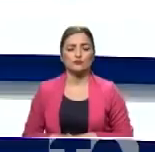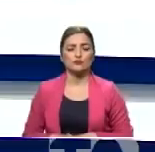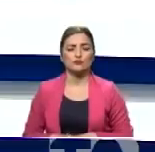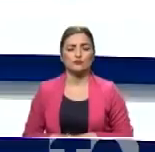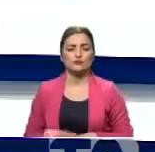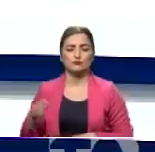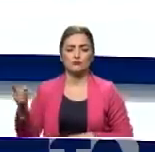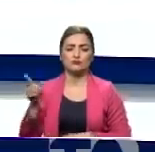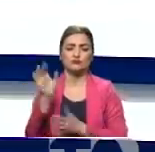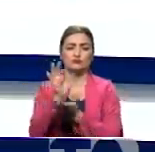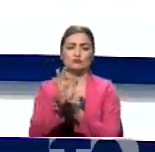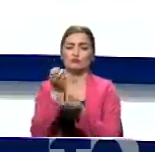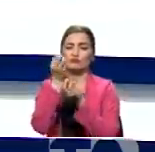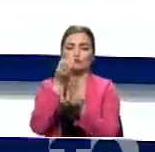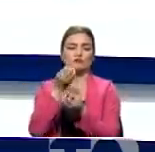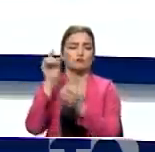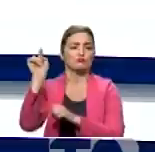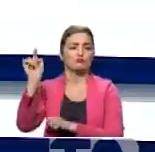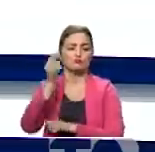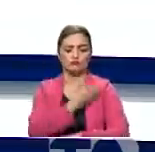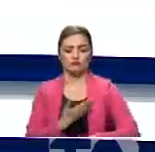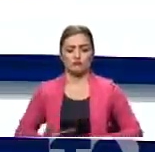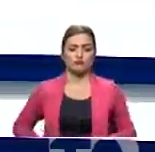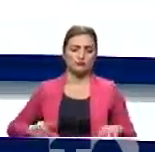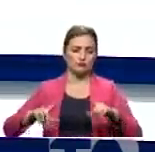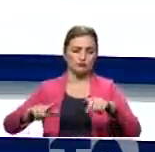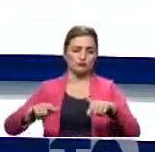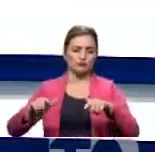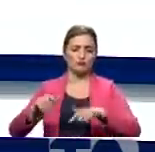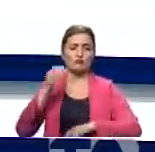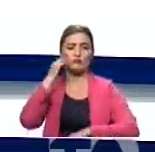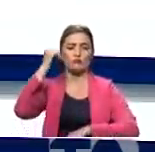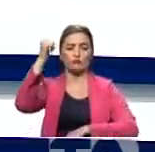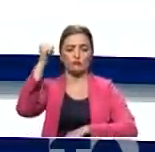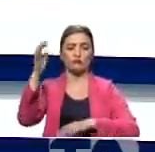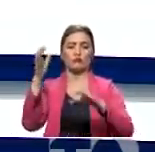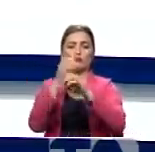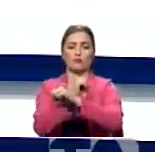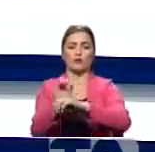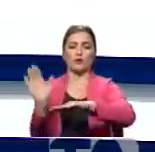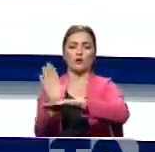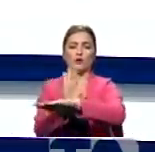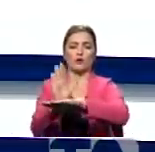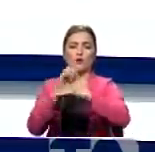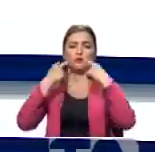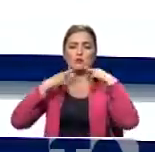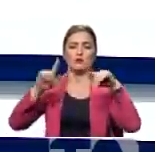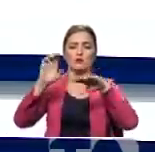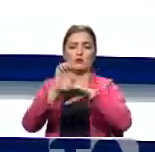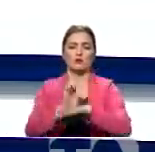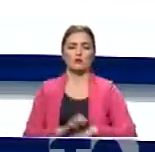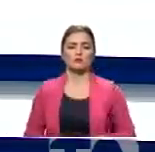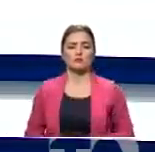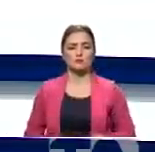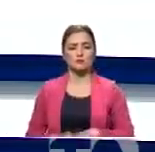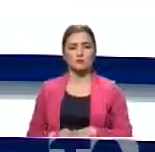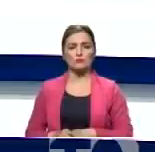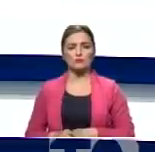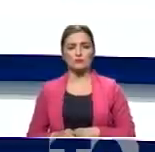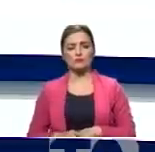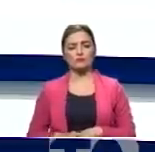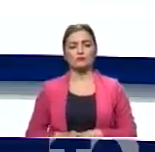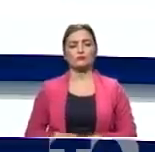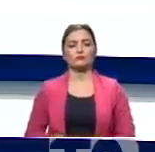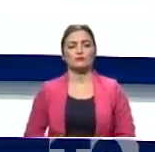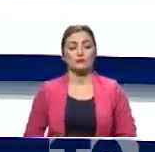Esas fueron las declaraciones del presidente de la República en la cadena nacional emitida la noche de este lunes en Televisión Nacional. Y también durante